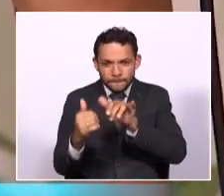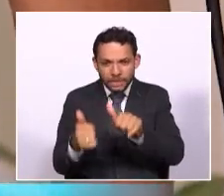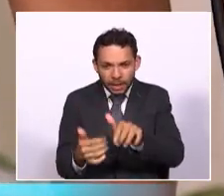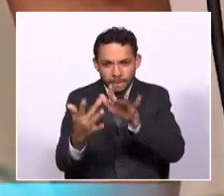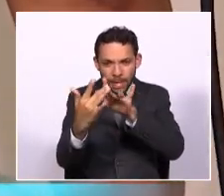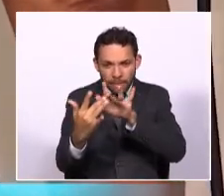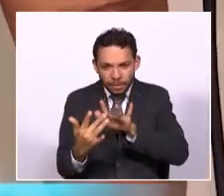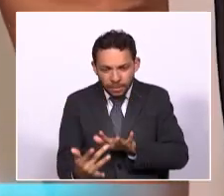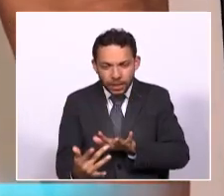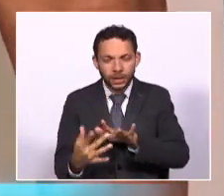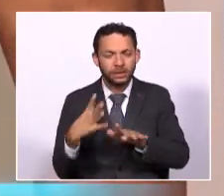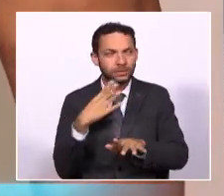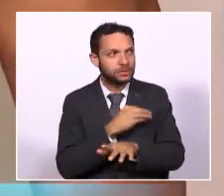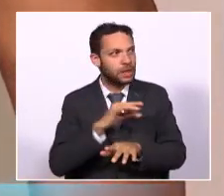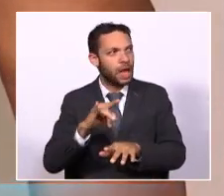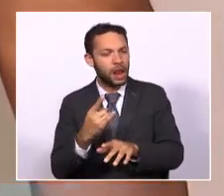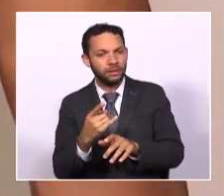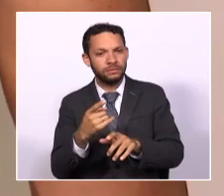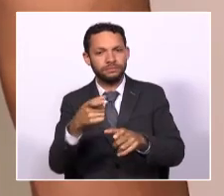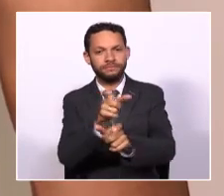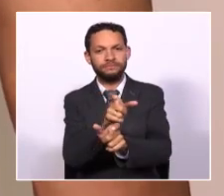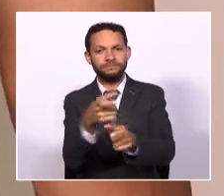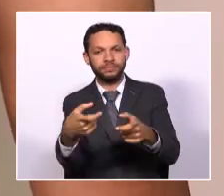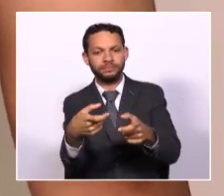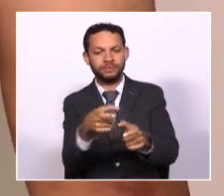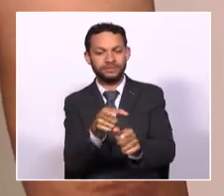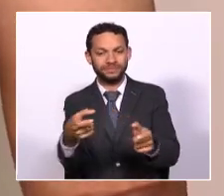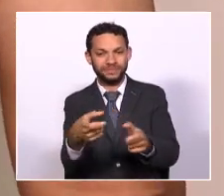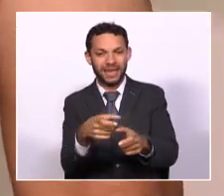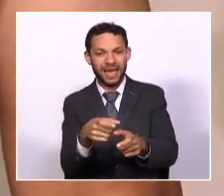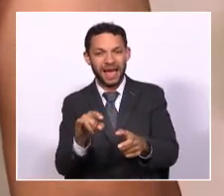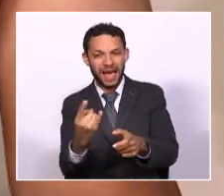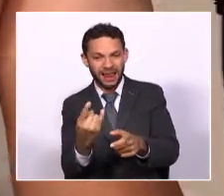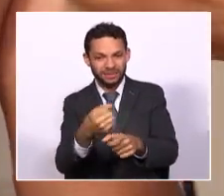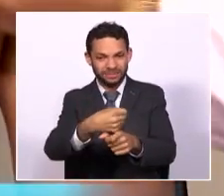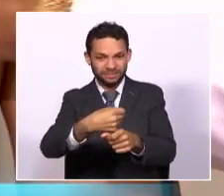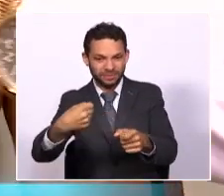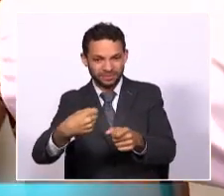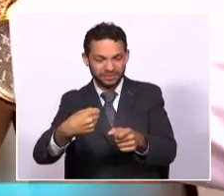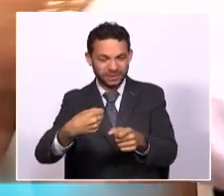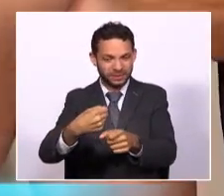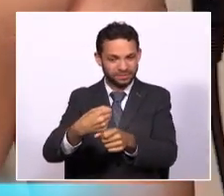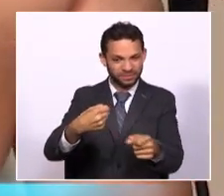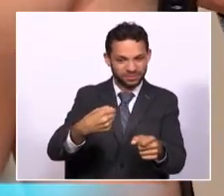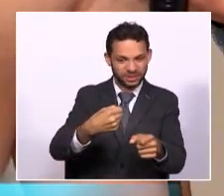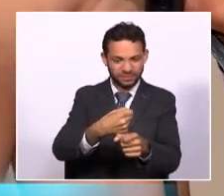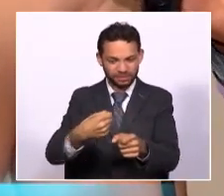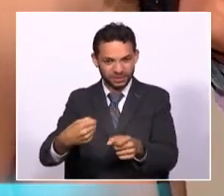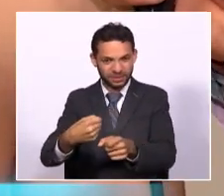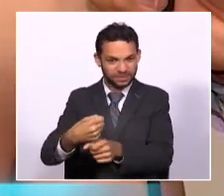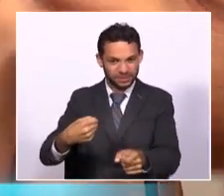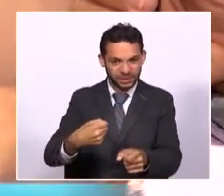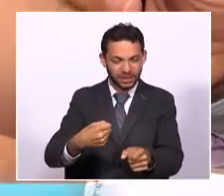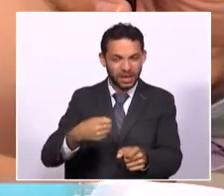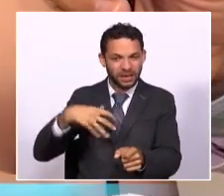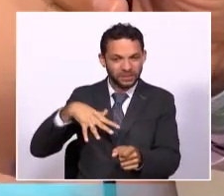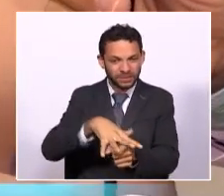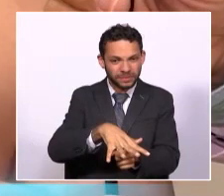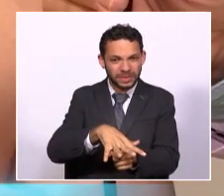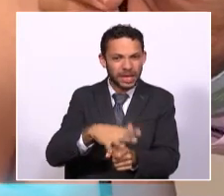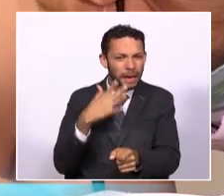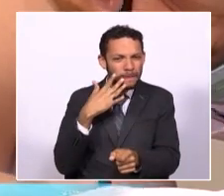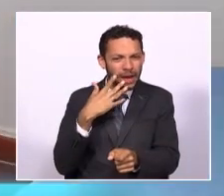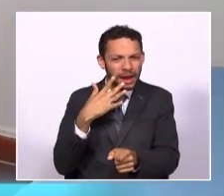está en mala posición, téngame acá Raúl, por favor. Cuando esto está en mala posición, estas cositas que ustedes ven acá